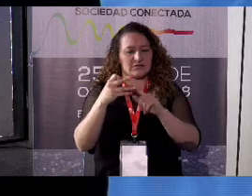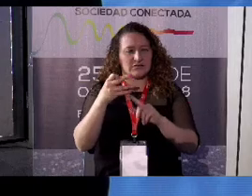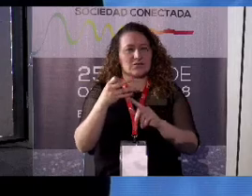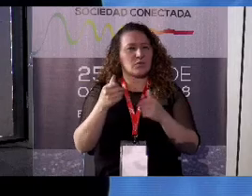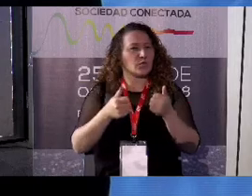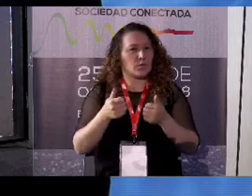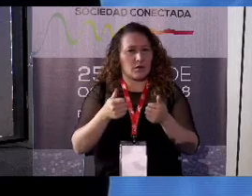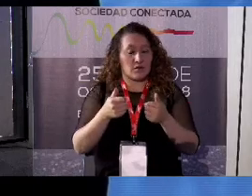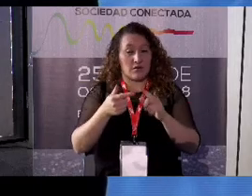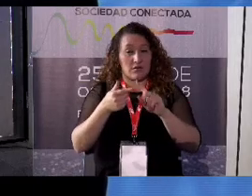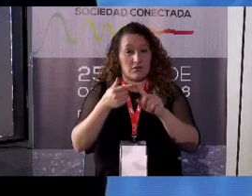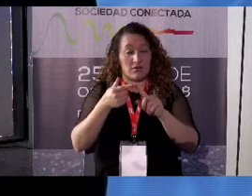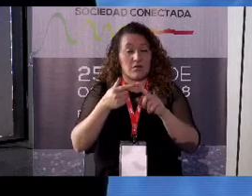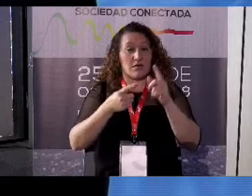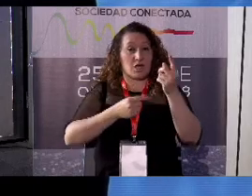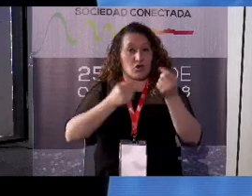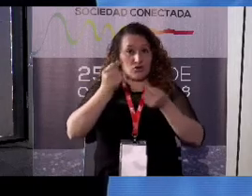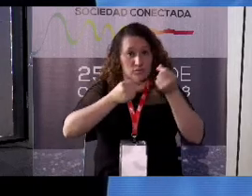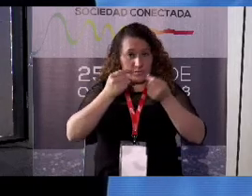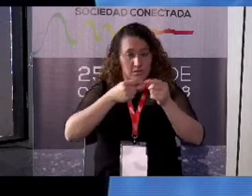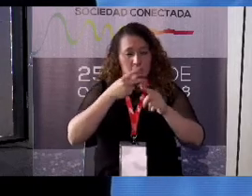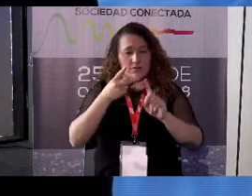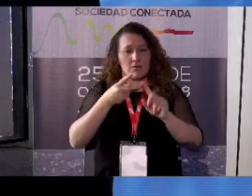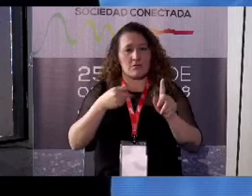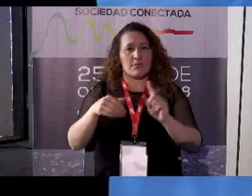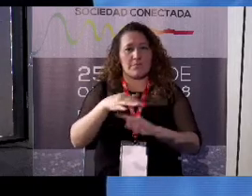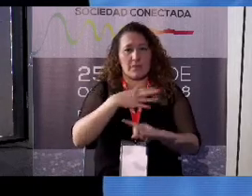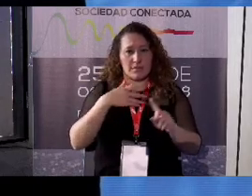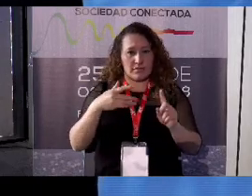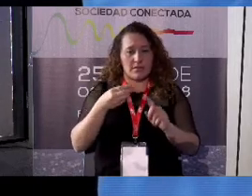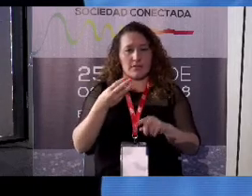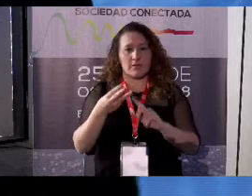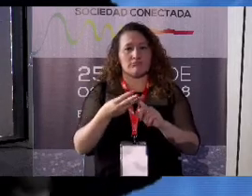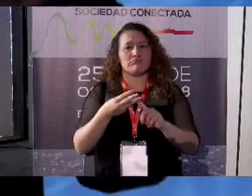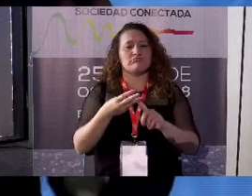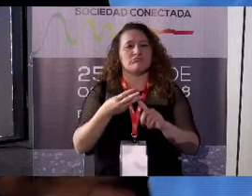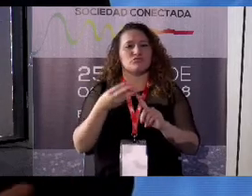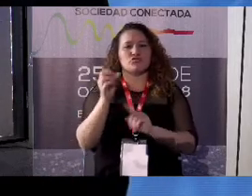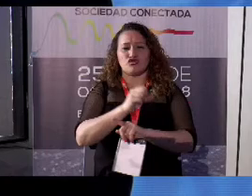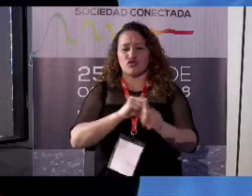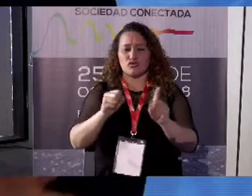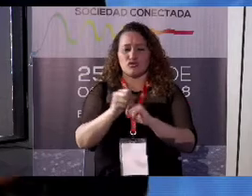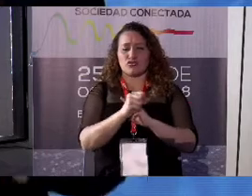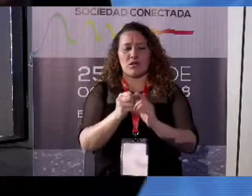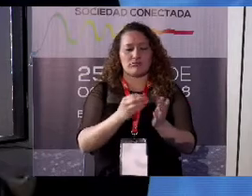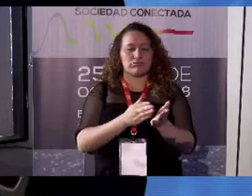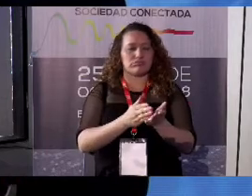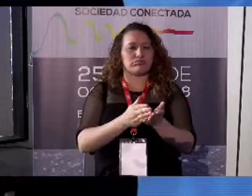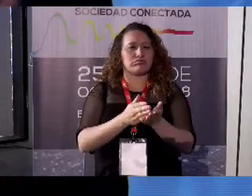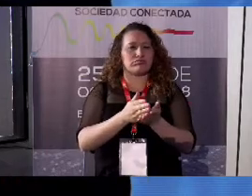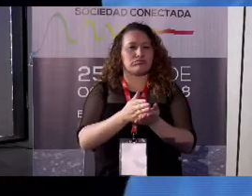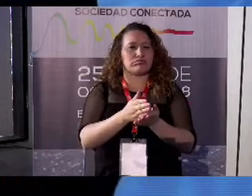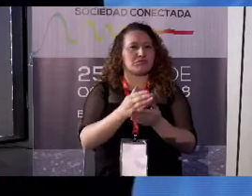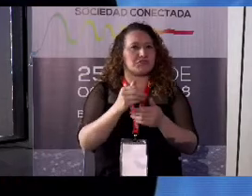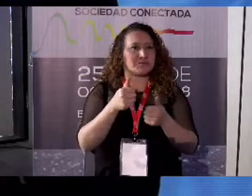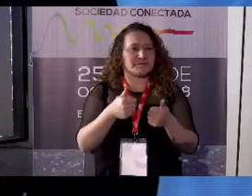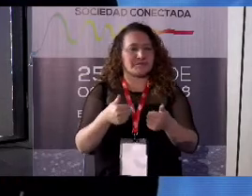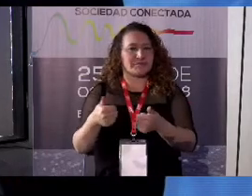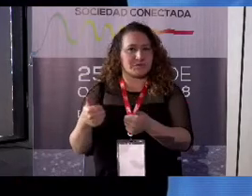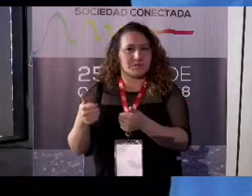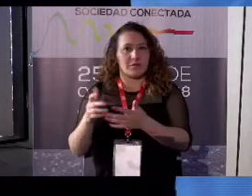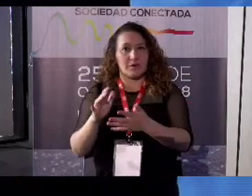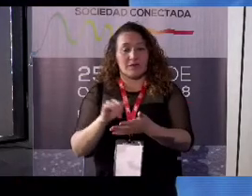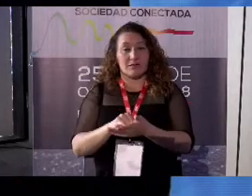que es economía ambiente y eh estabilidad social esto es básicamente los cambios que están trayendo los